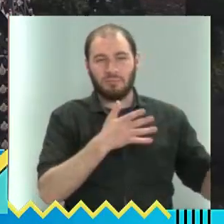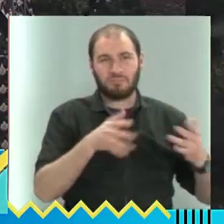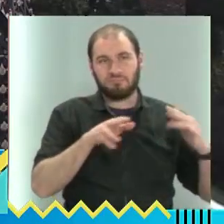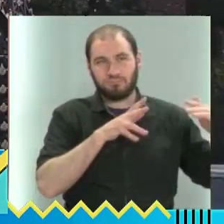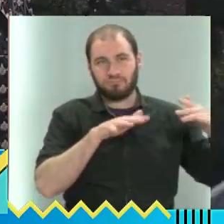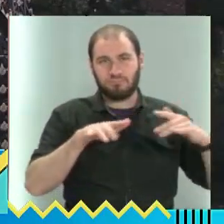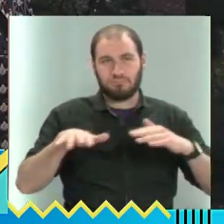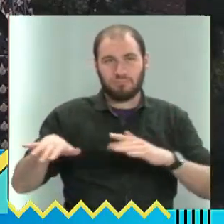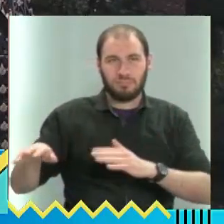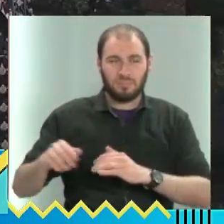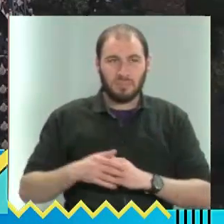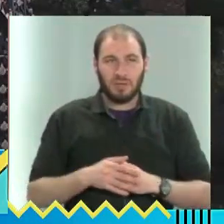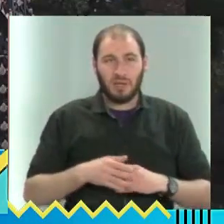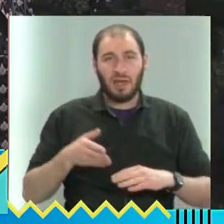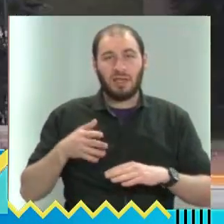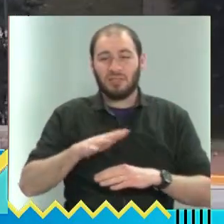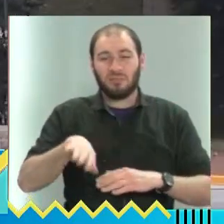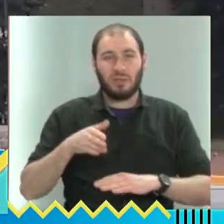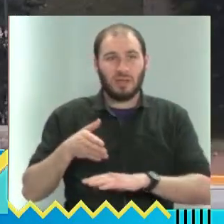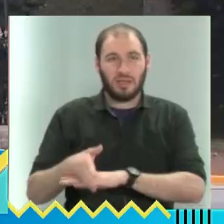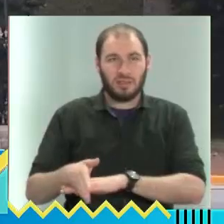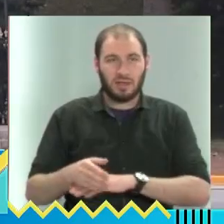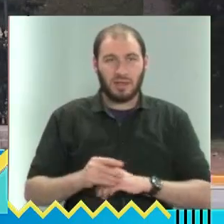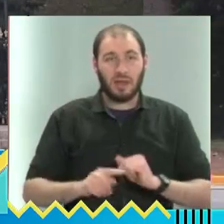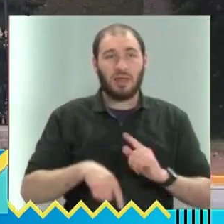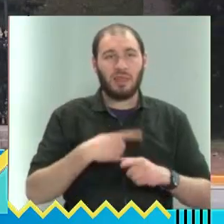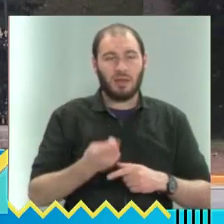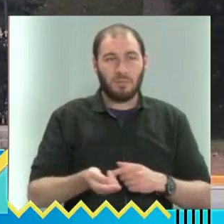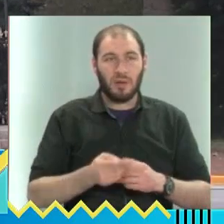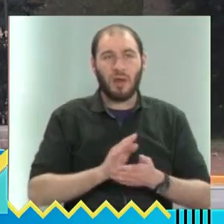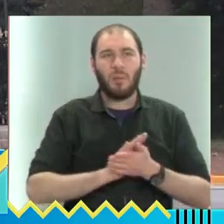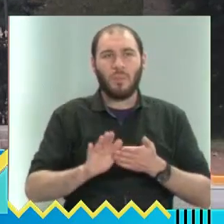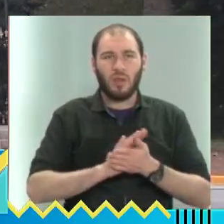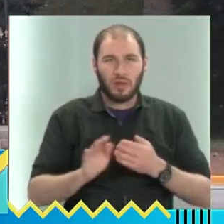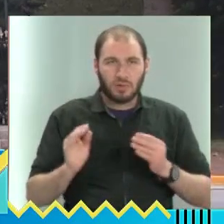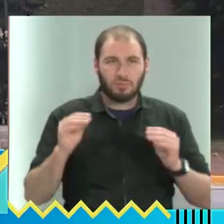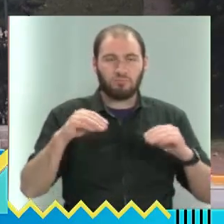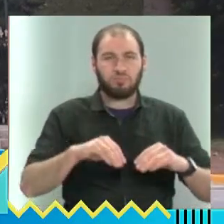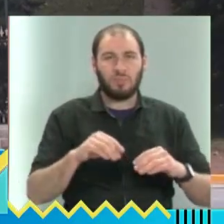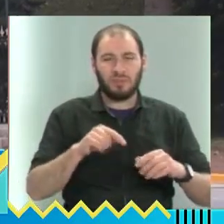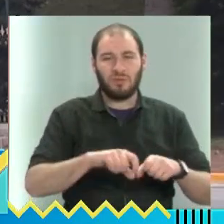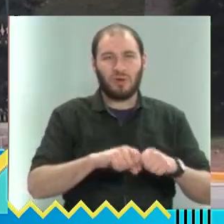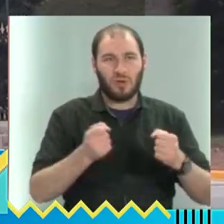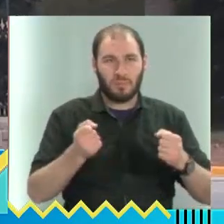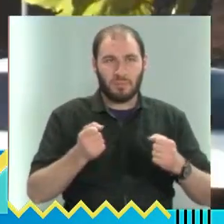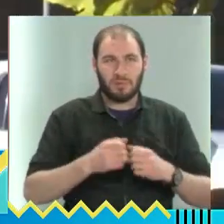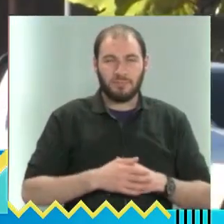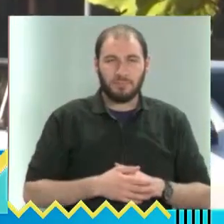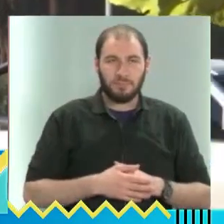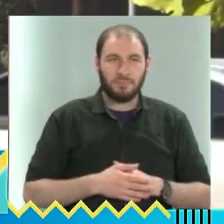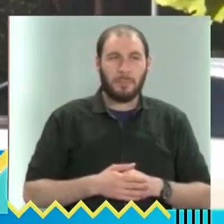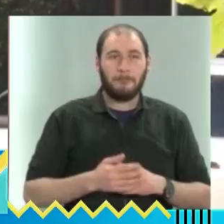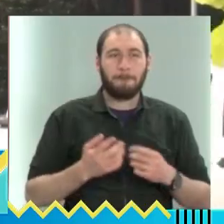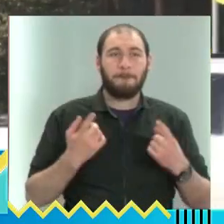patios y penetraban en la ciudad. Luego, con la irrupción del modernismo, eso se rompe un poco,